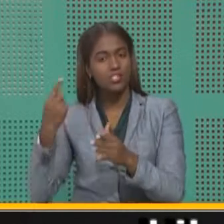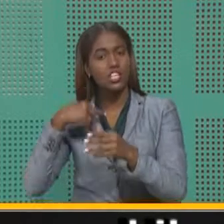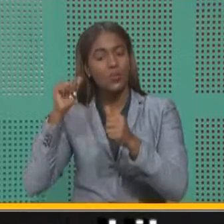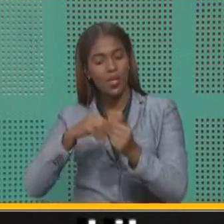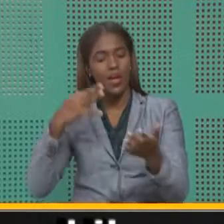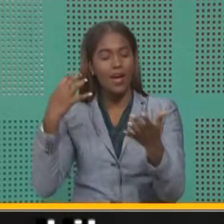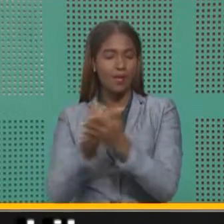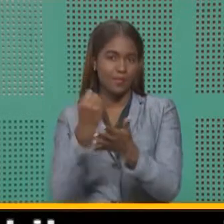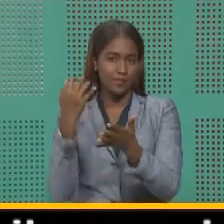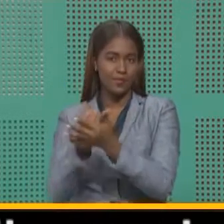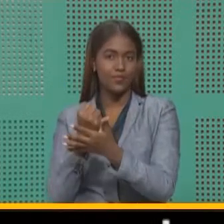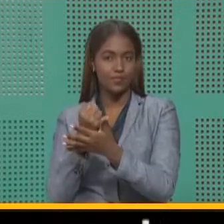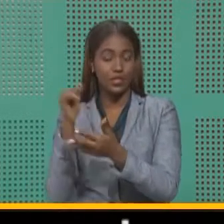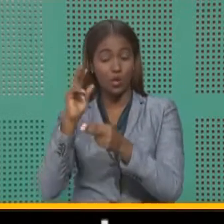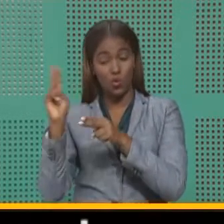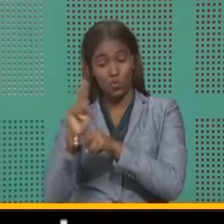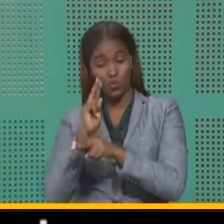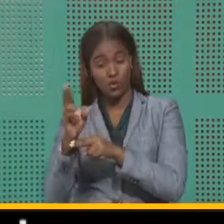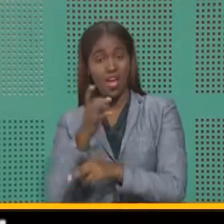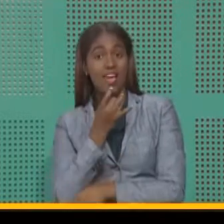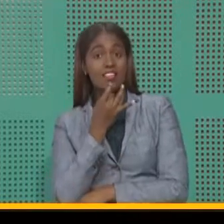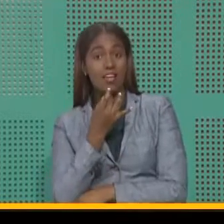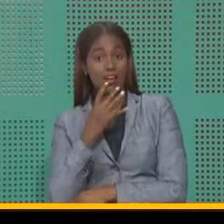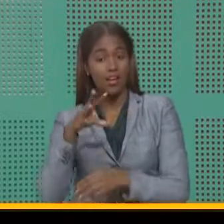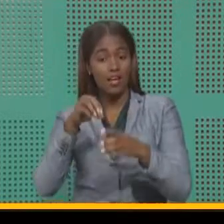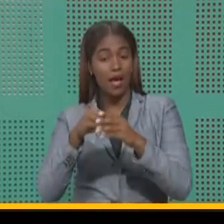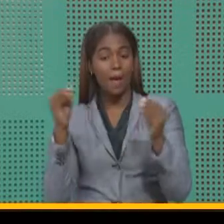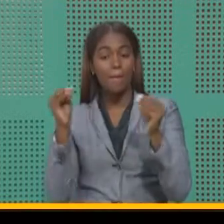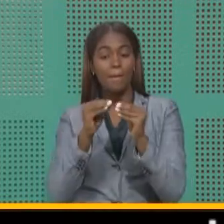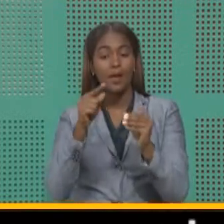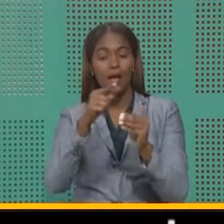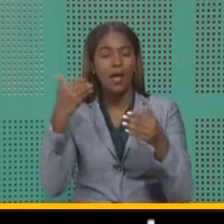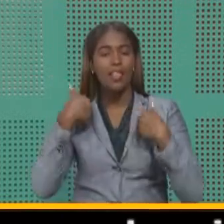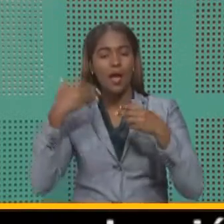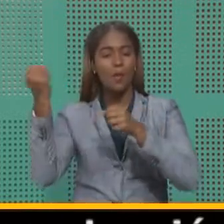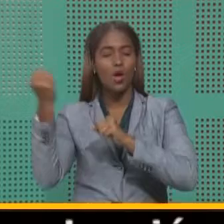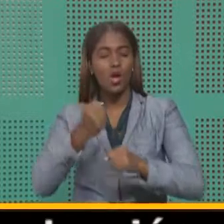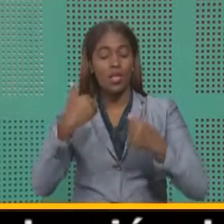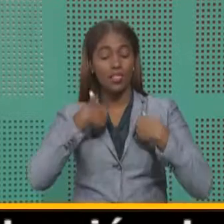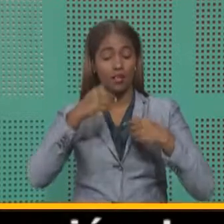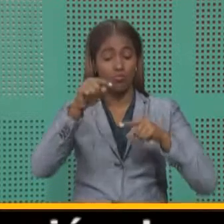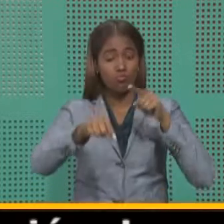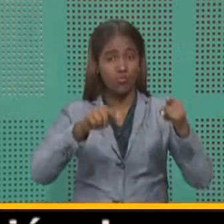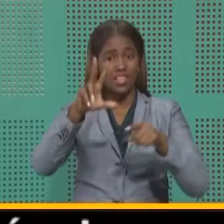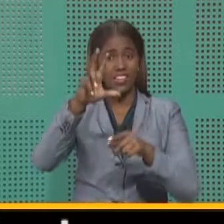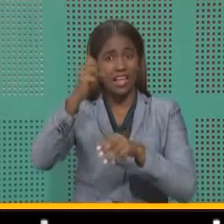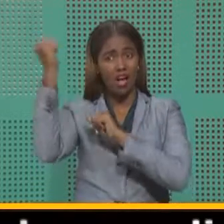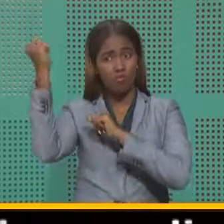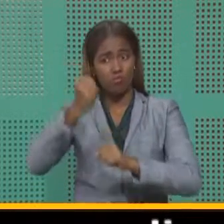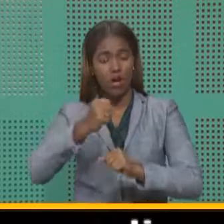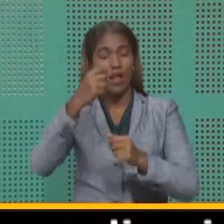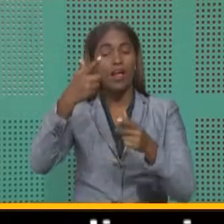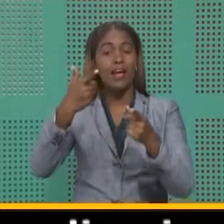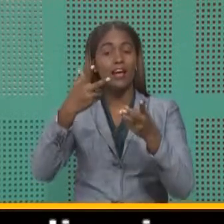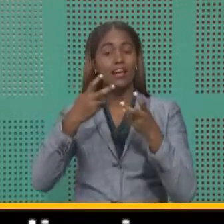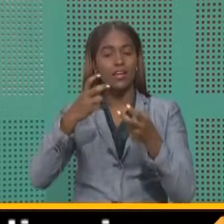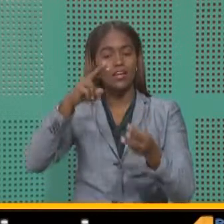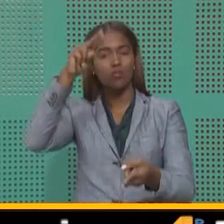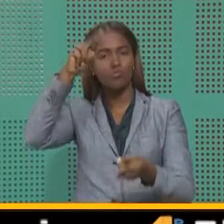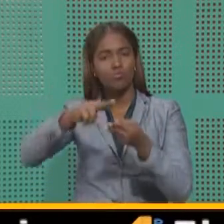aprovechar utilizando la energía la biomasa se tiene una impotencia instalada de 30 megas gracias por darnos reducir